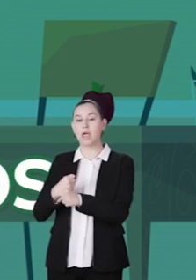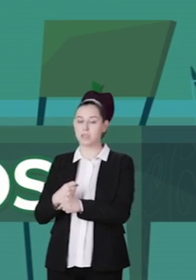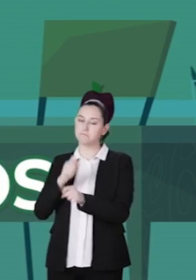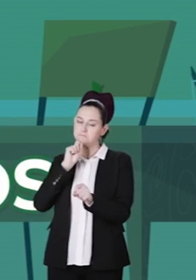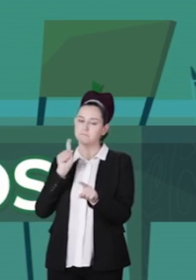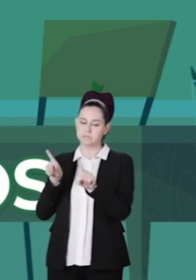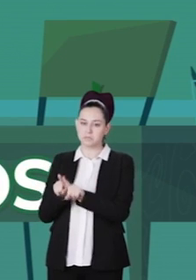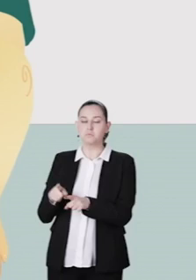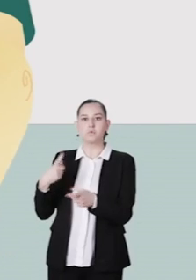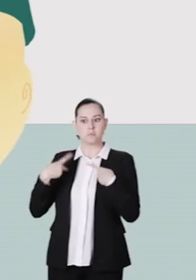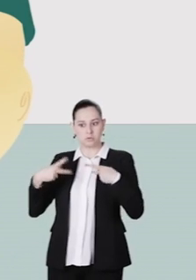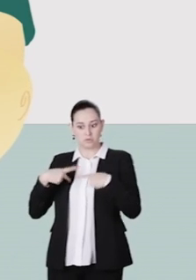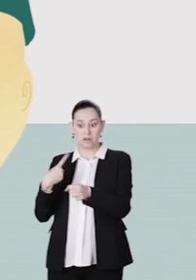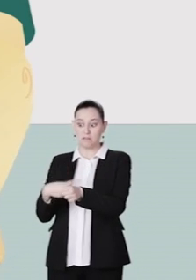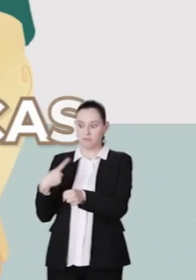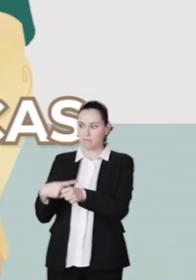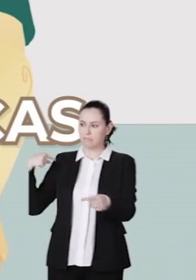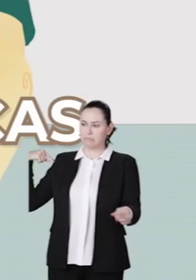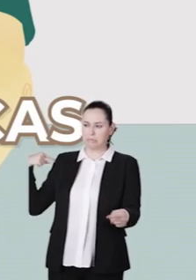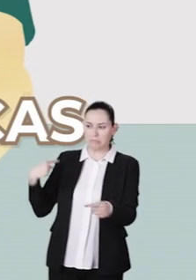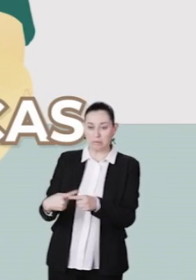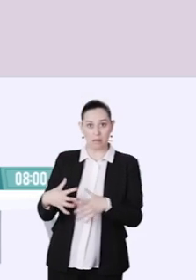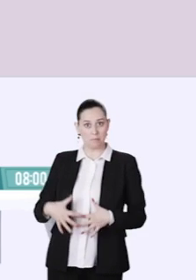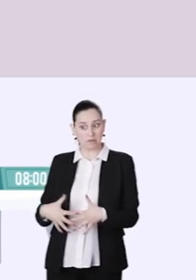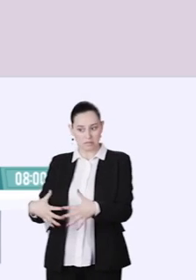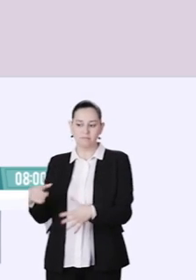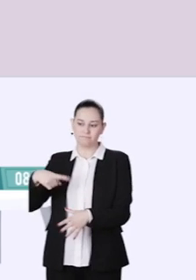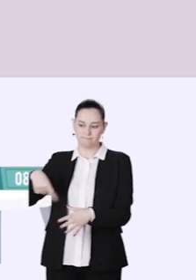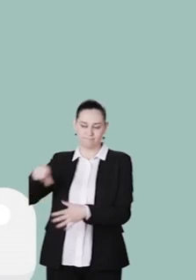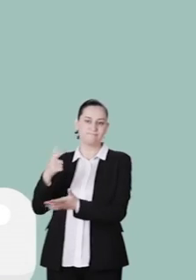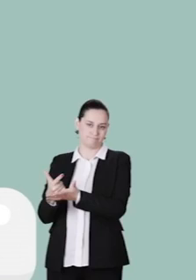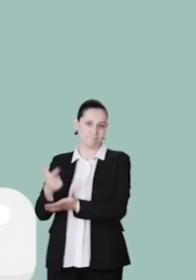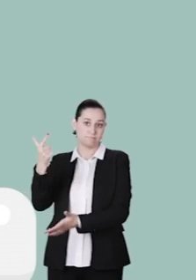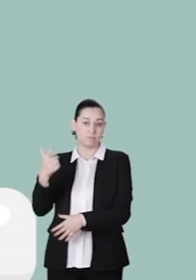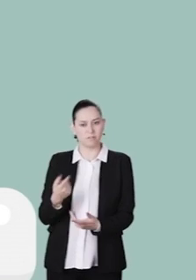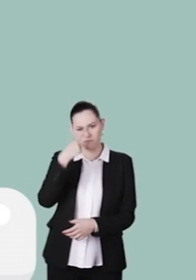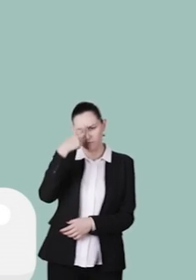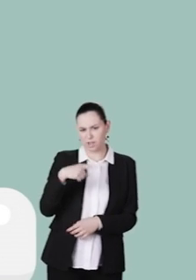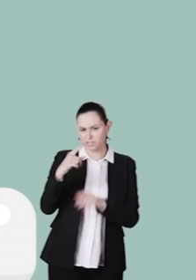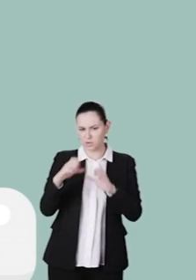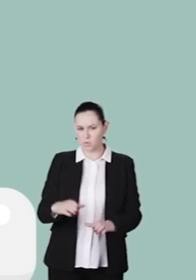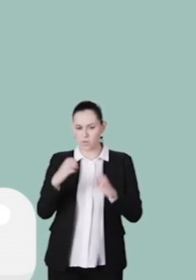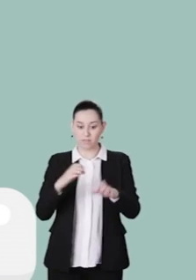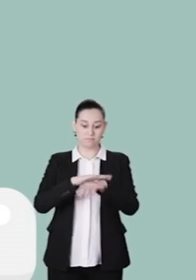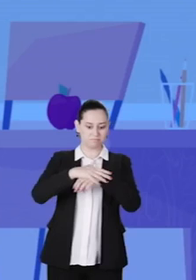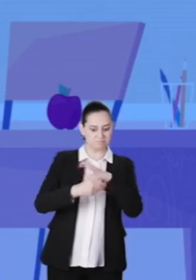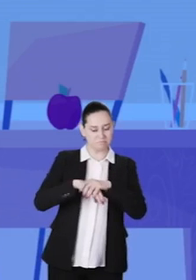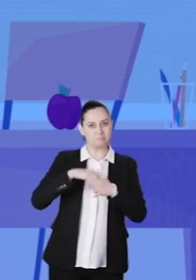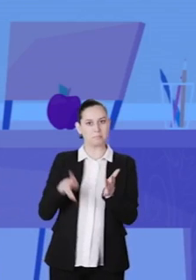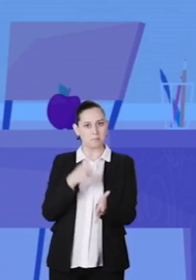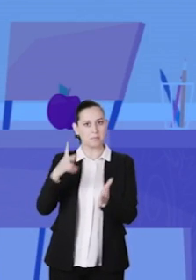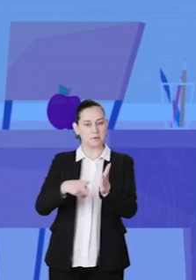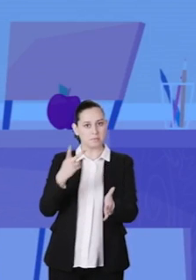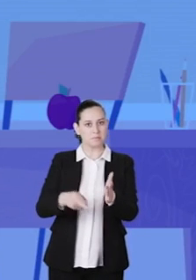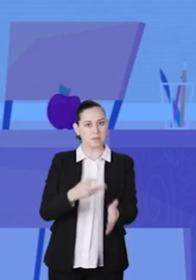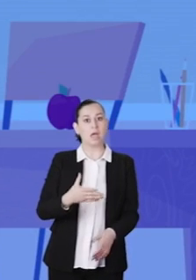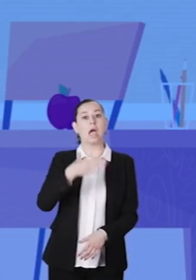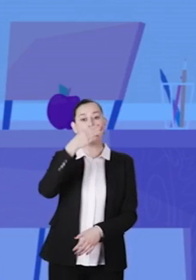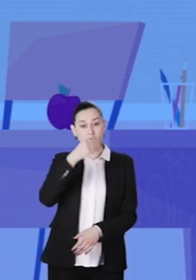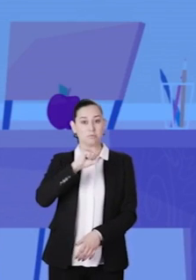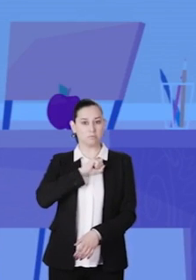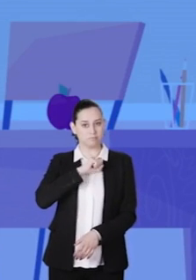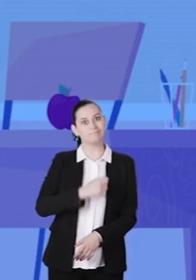menores de 5, quienes viven con enfermedades crónicas o autoinmunes y embarazadas. Es fácil, lava tus manos con frecuencia, estornuda o tose